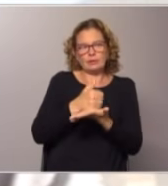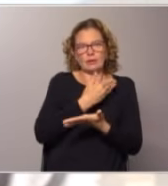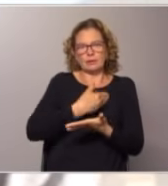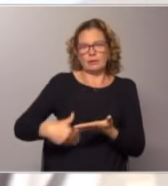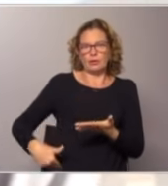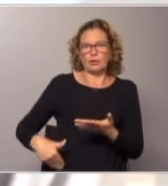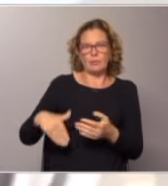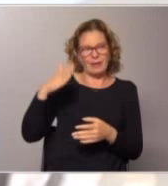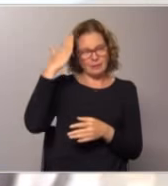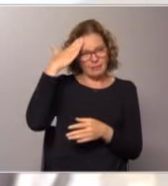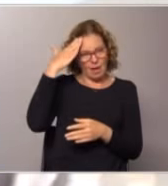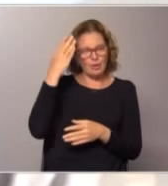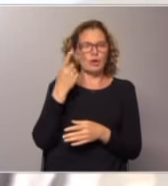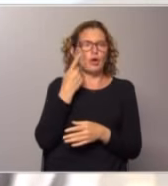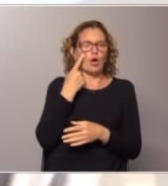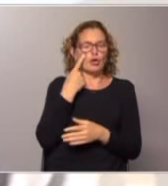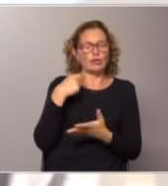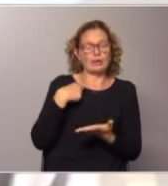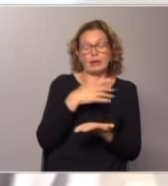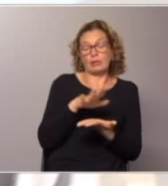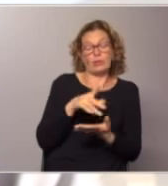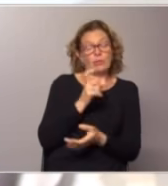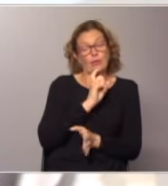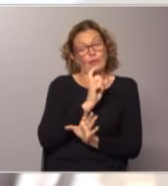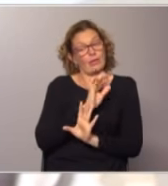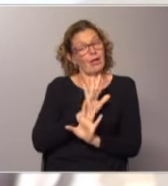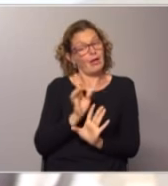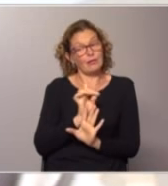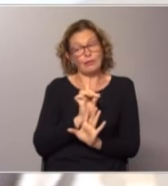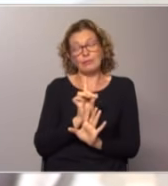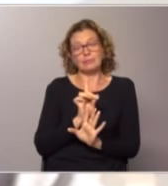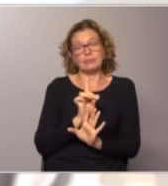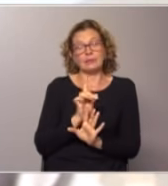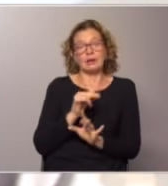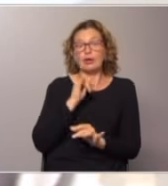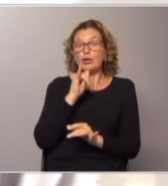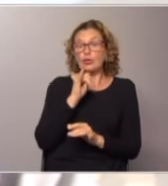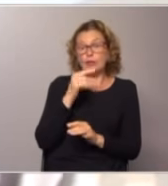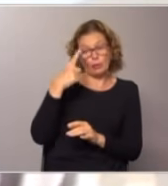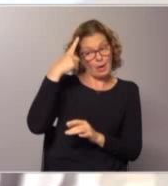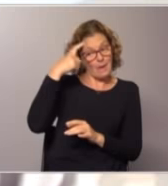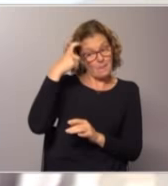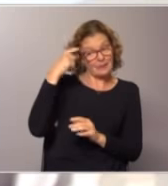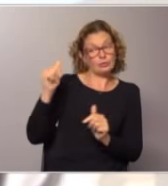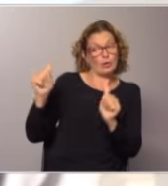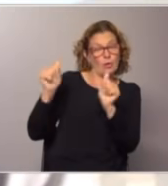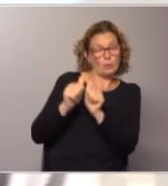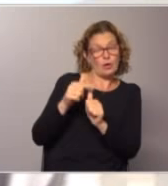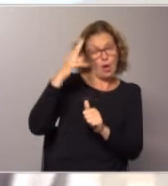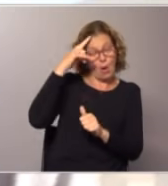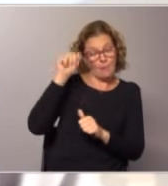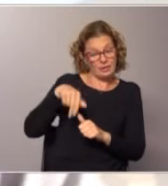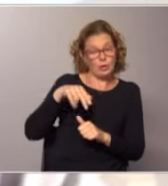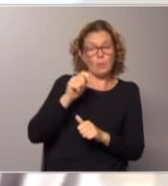son los que más saben los que mejor conocen las situaciones no es verdad hay que contar con los expertos encontrar opinión pública con los